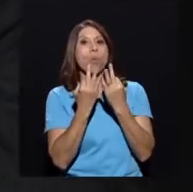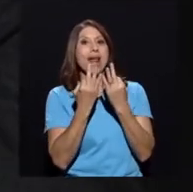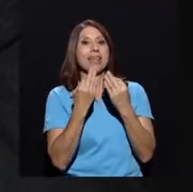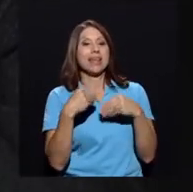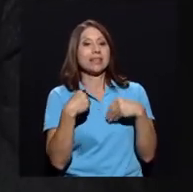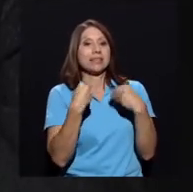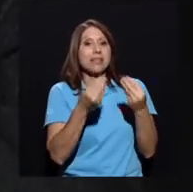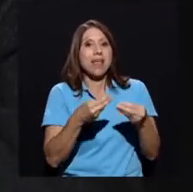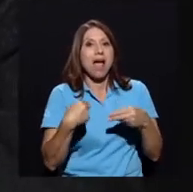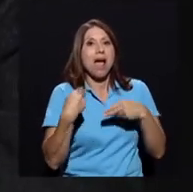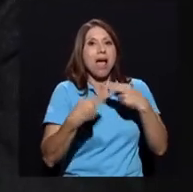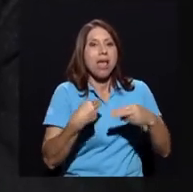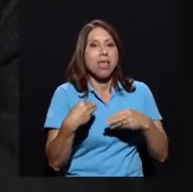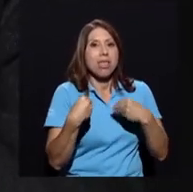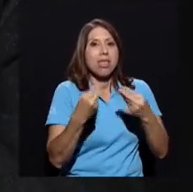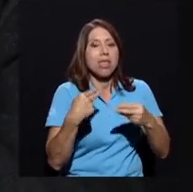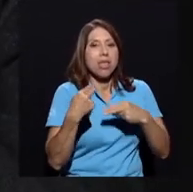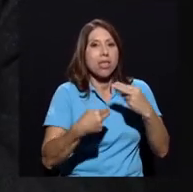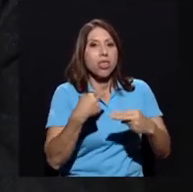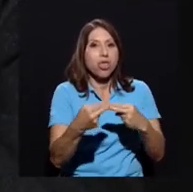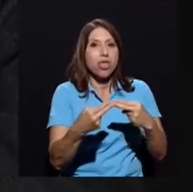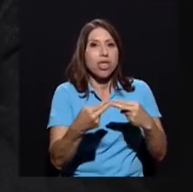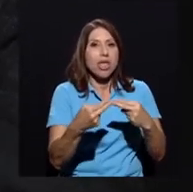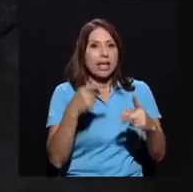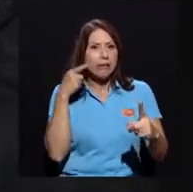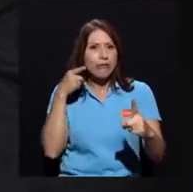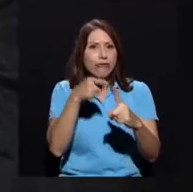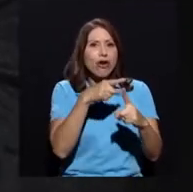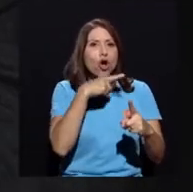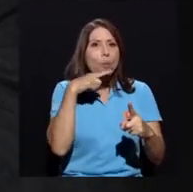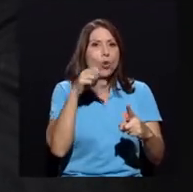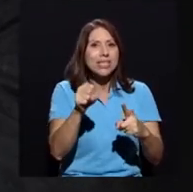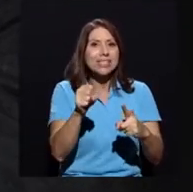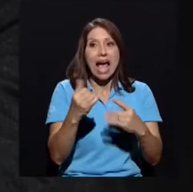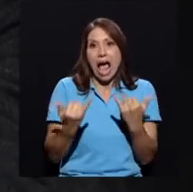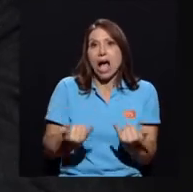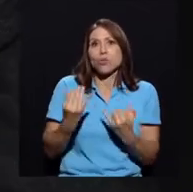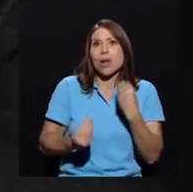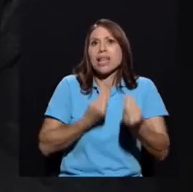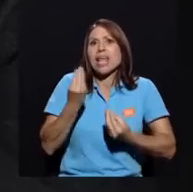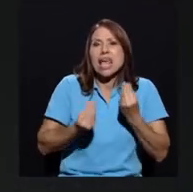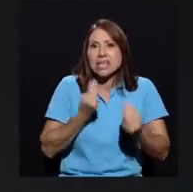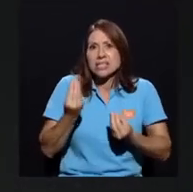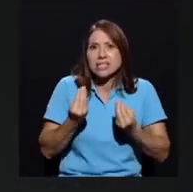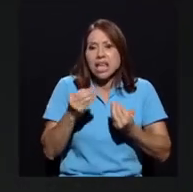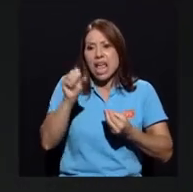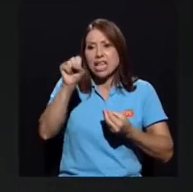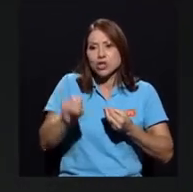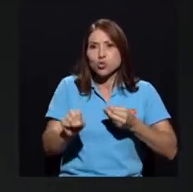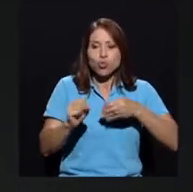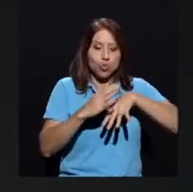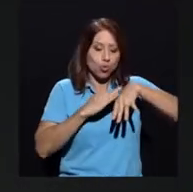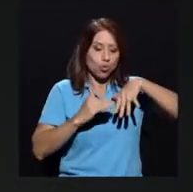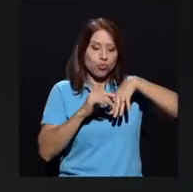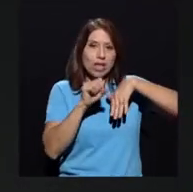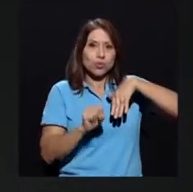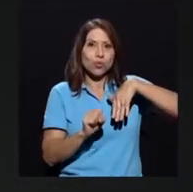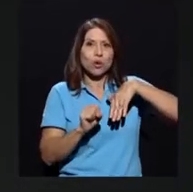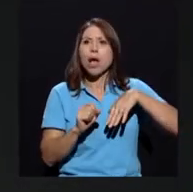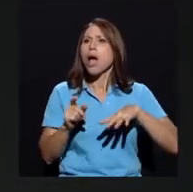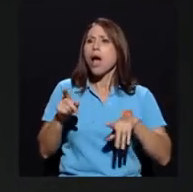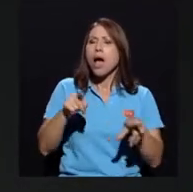comunista. ¿Qué es la situación geopolítica actual? ¿El sur es un estado? Por cierto, creo que el